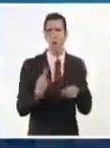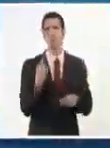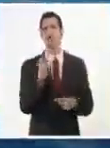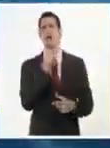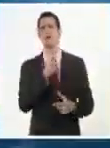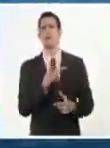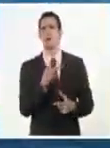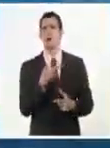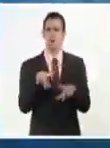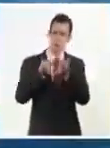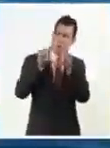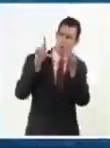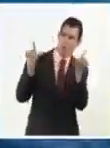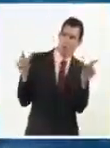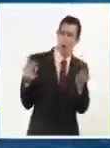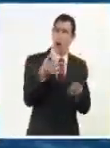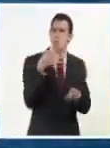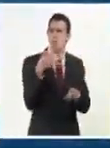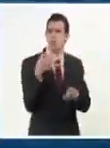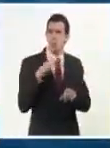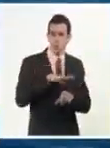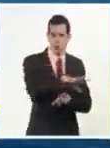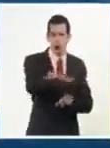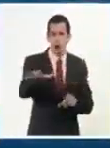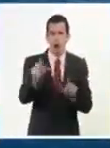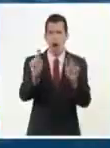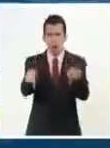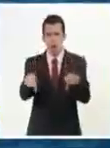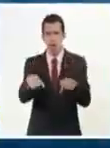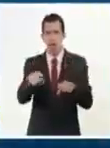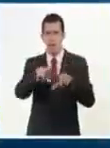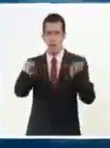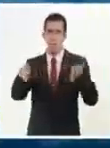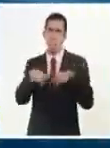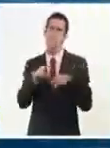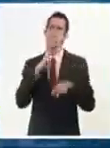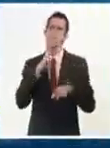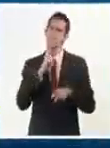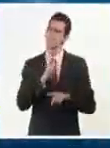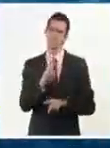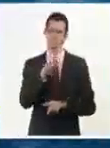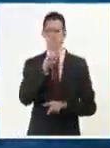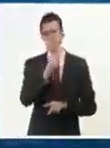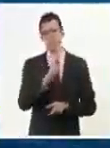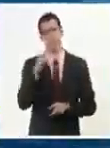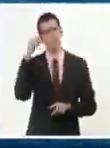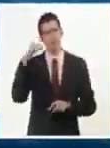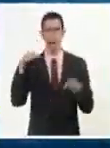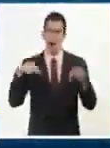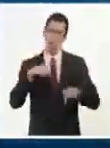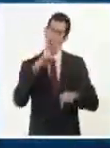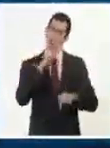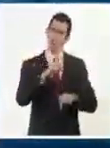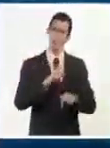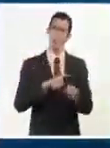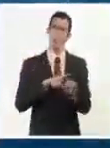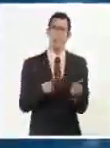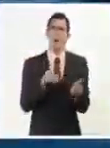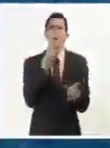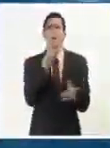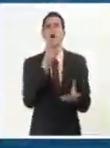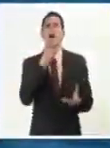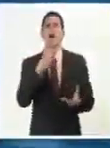municipios de Cuba, ojalá sea así, pero sabemos que en estos momentos es muy difícil. Pero podemos trabajar para que